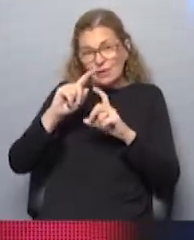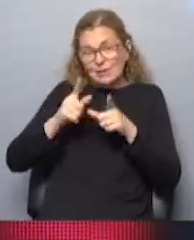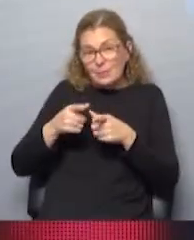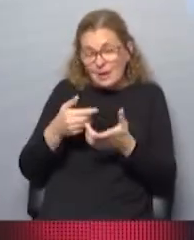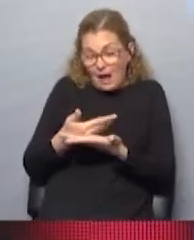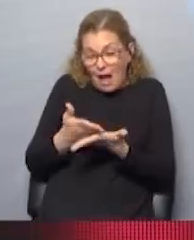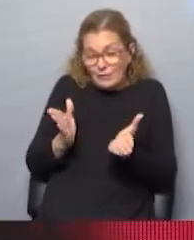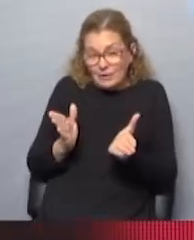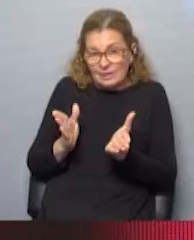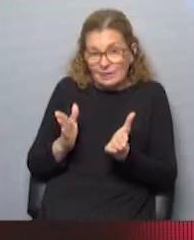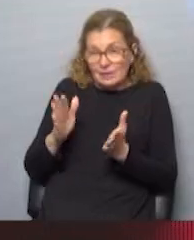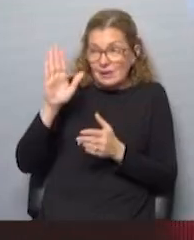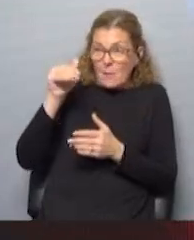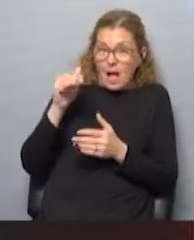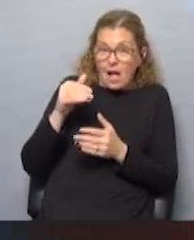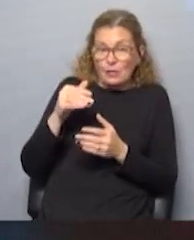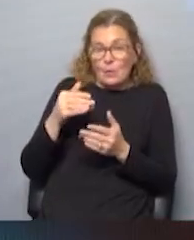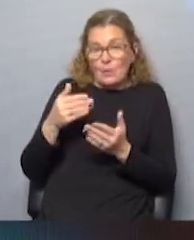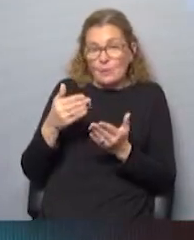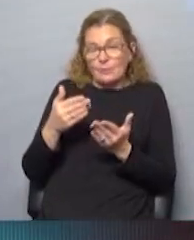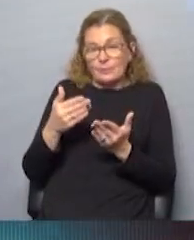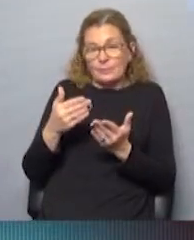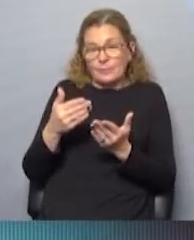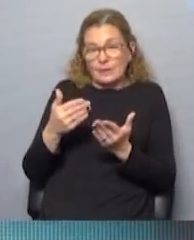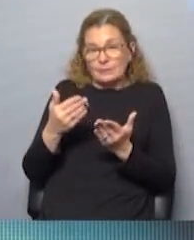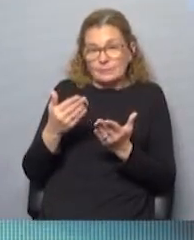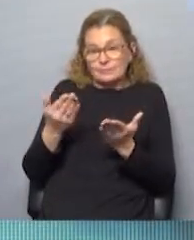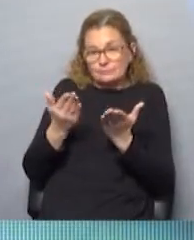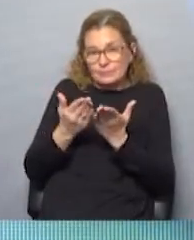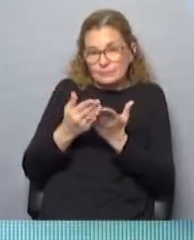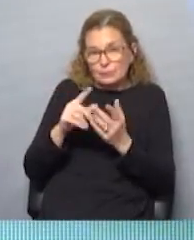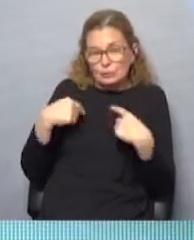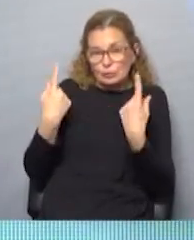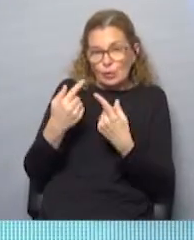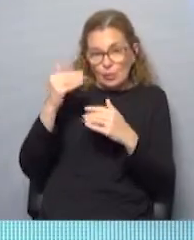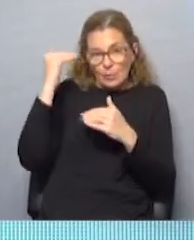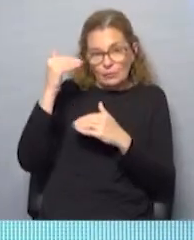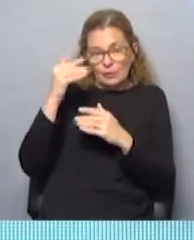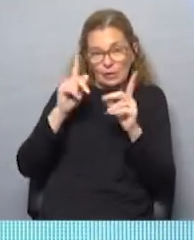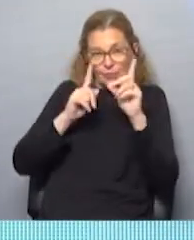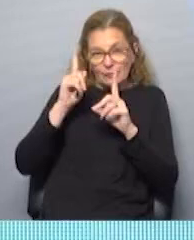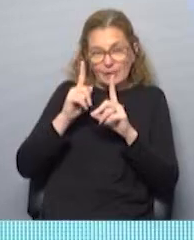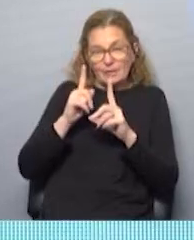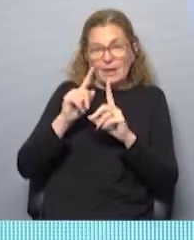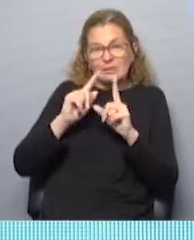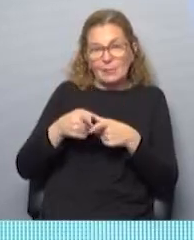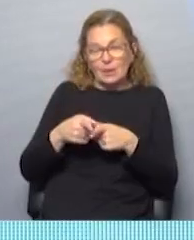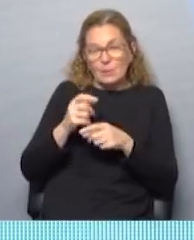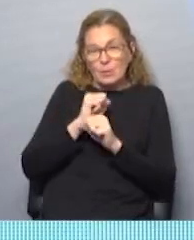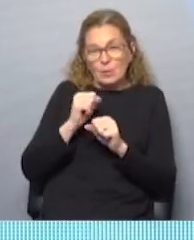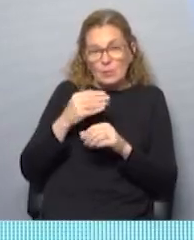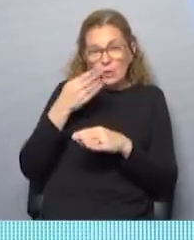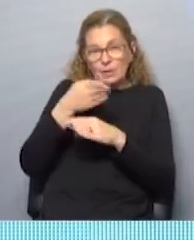se abre en este llamados a este postular y bueno a todos los docentes de la universidad podemos